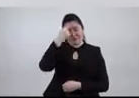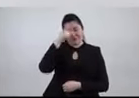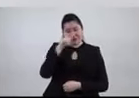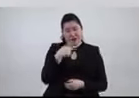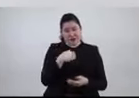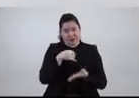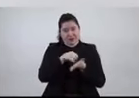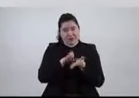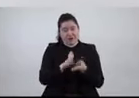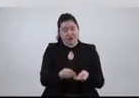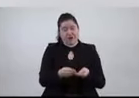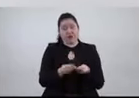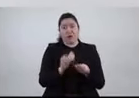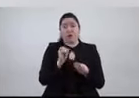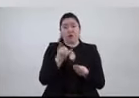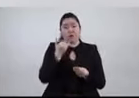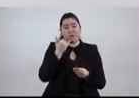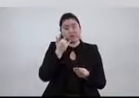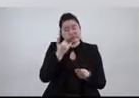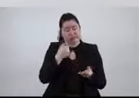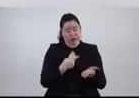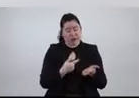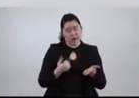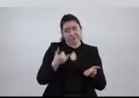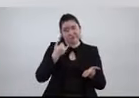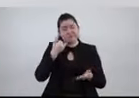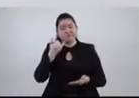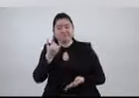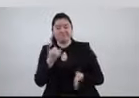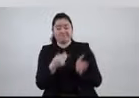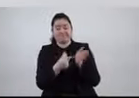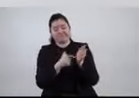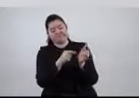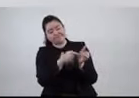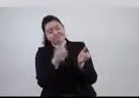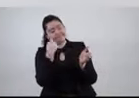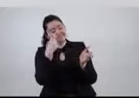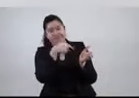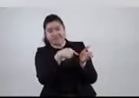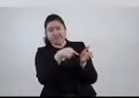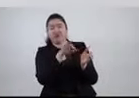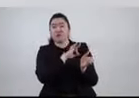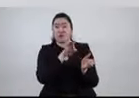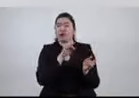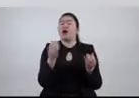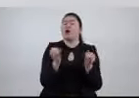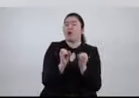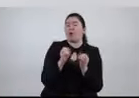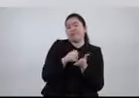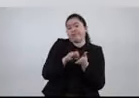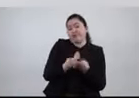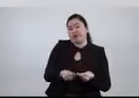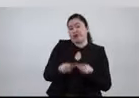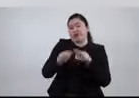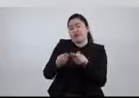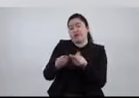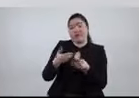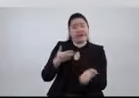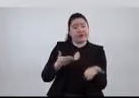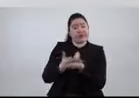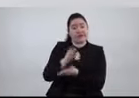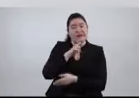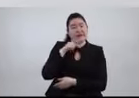medida de lo posible o en su propio teléfono celular, sea muy fácil la lectura y puedan entrar a